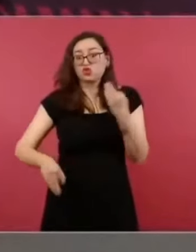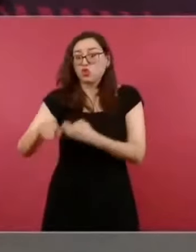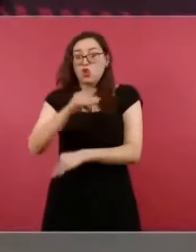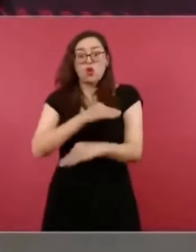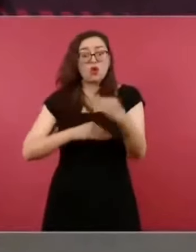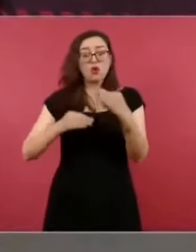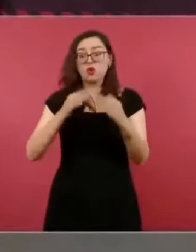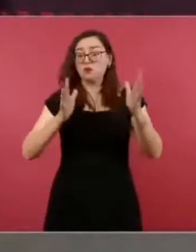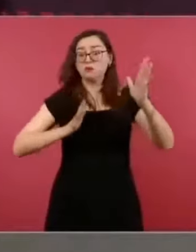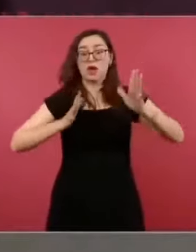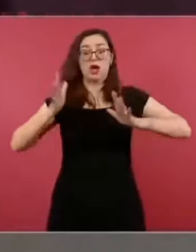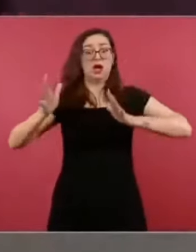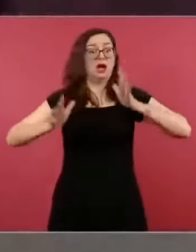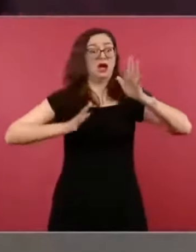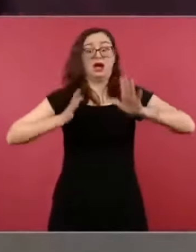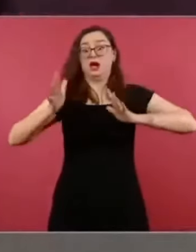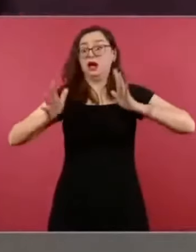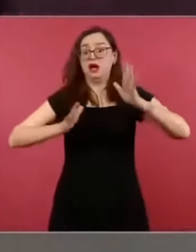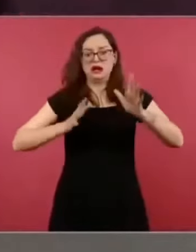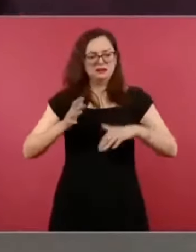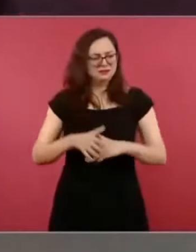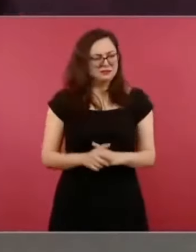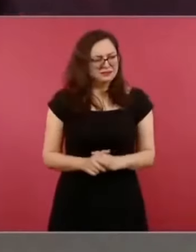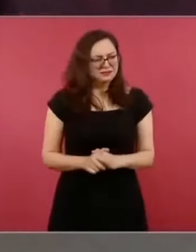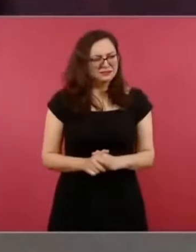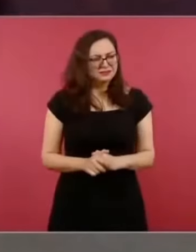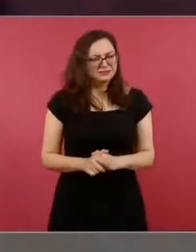la Reforma es el alarma.